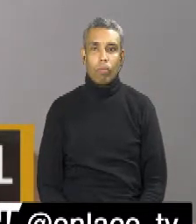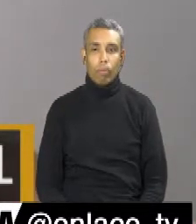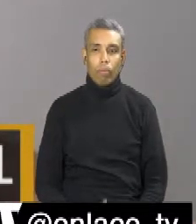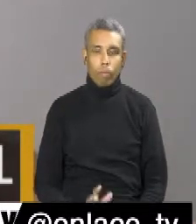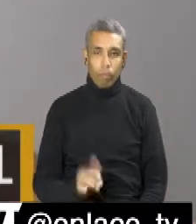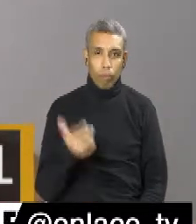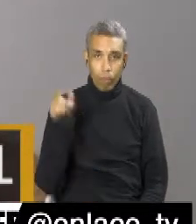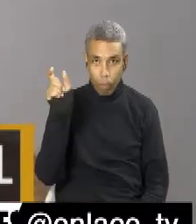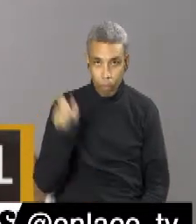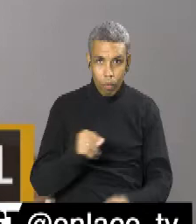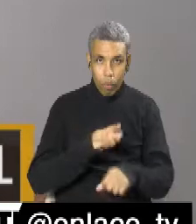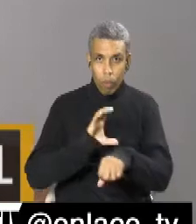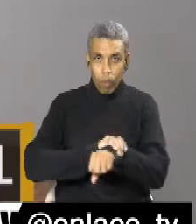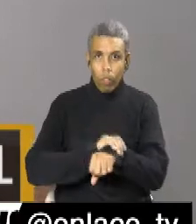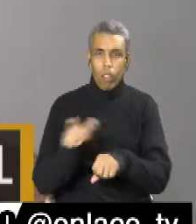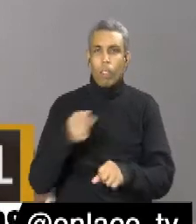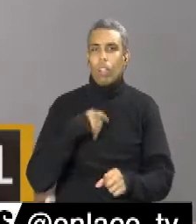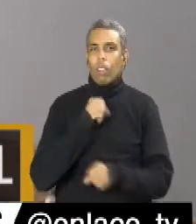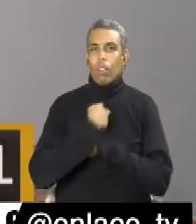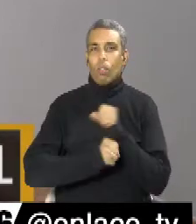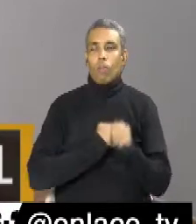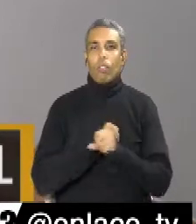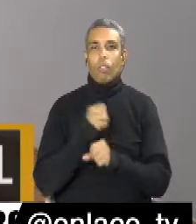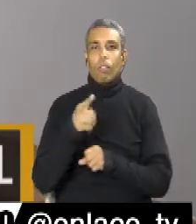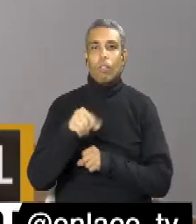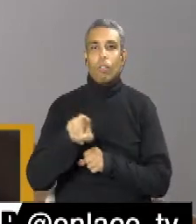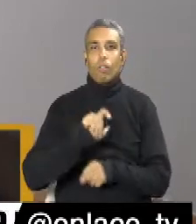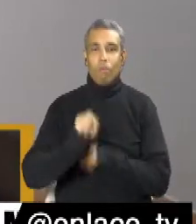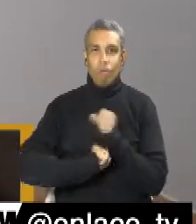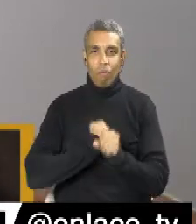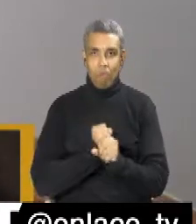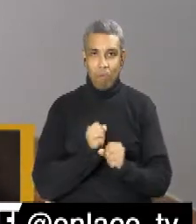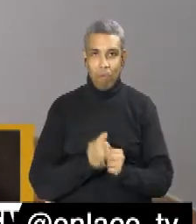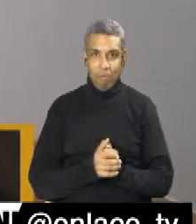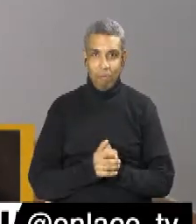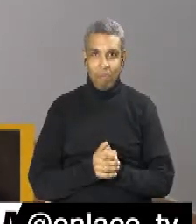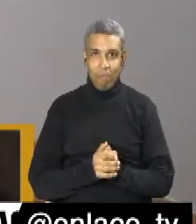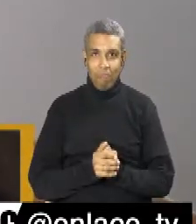persona, un menor de 16 años, quien fue dejado a disposición